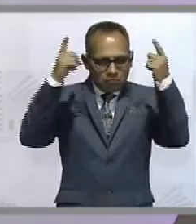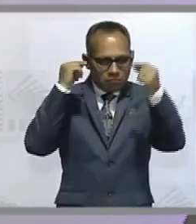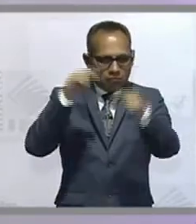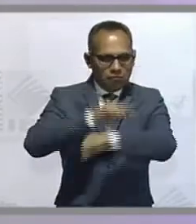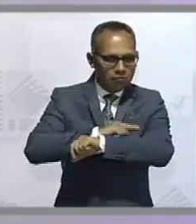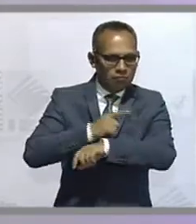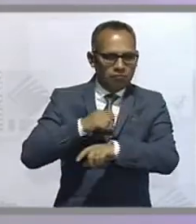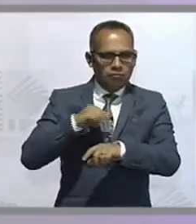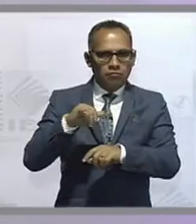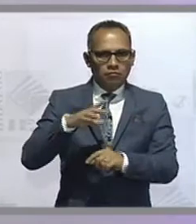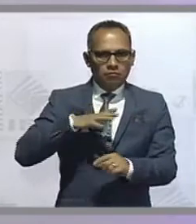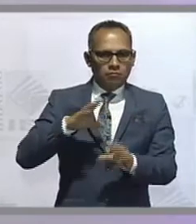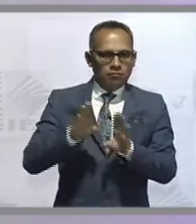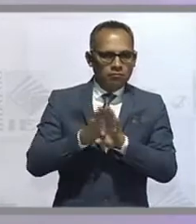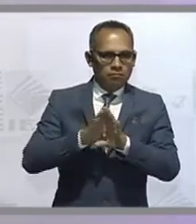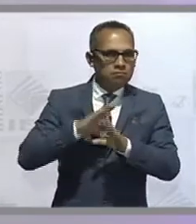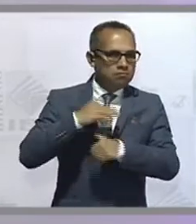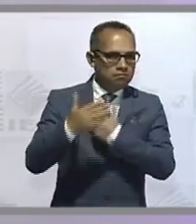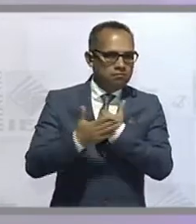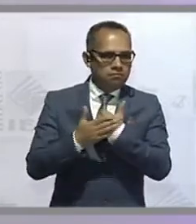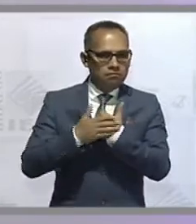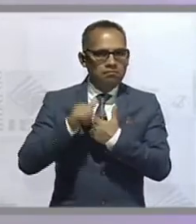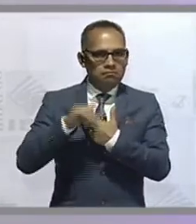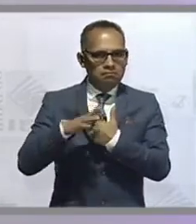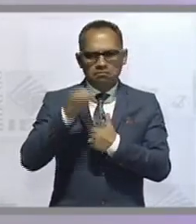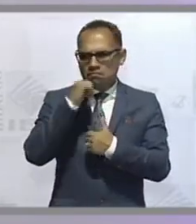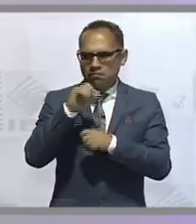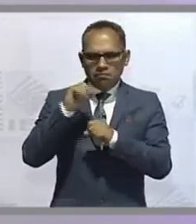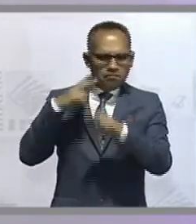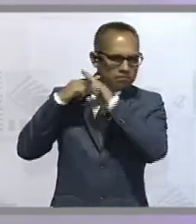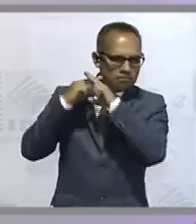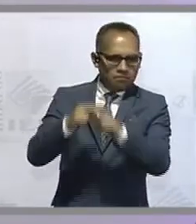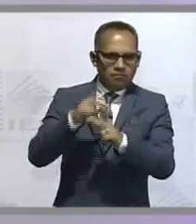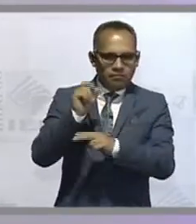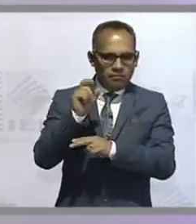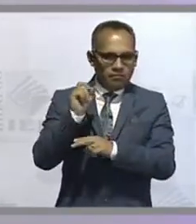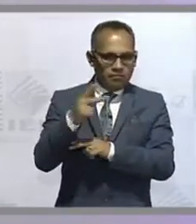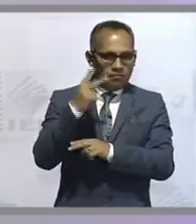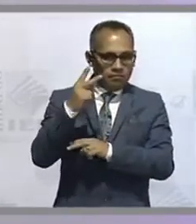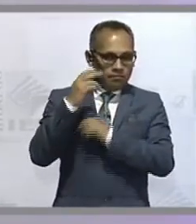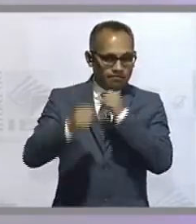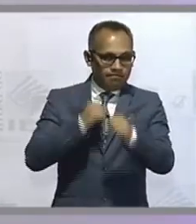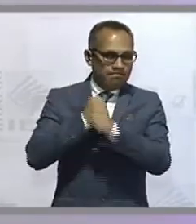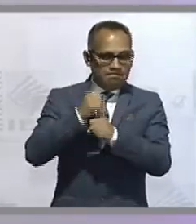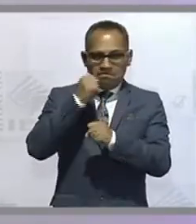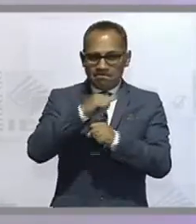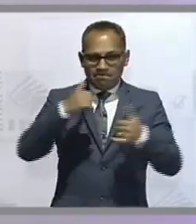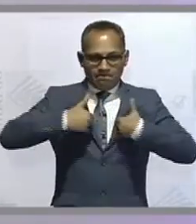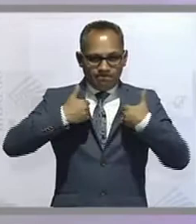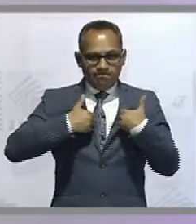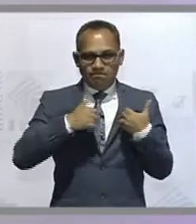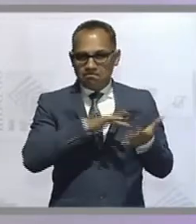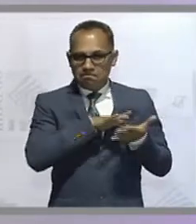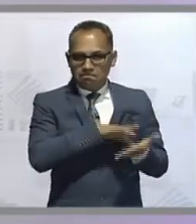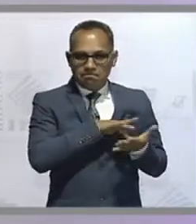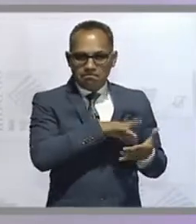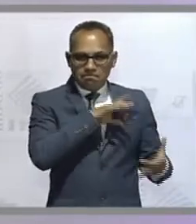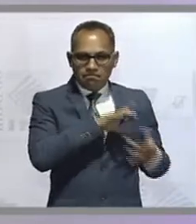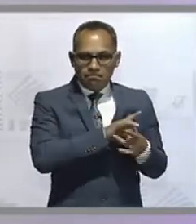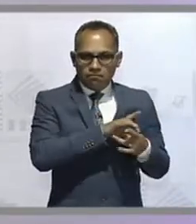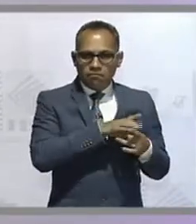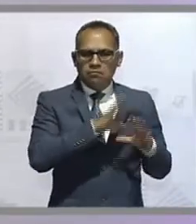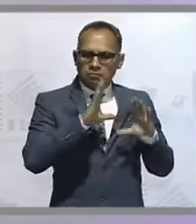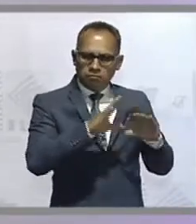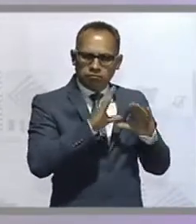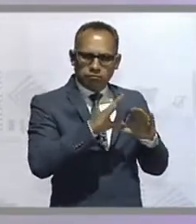de desarrollo y comprometido desde hace más de 22 años con la juventud de hidalgo en lo que es la educación a nivel medio superior